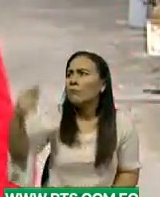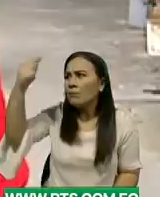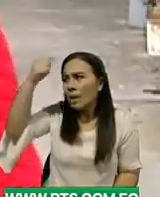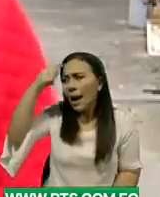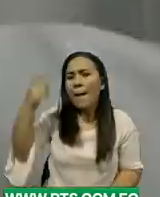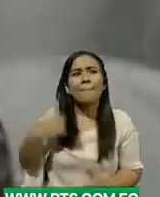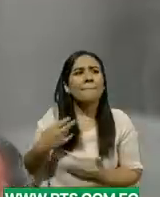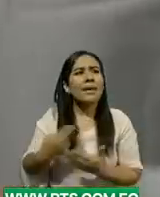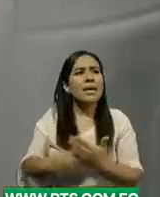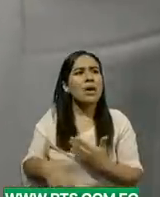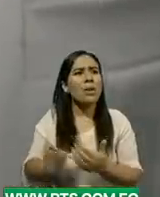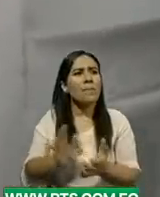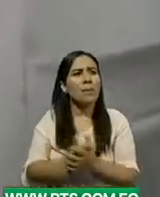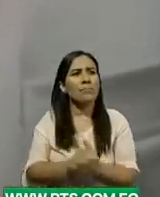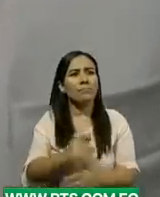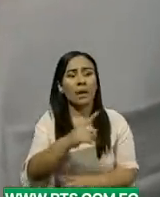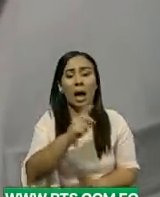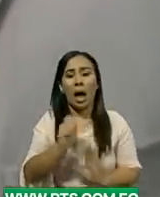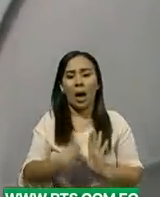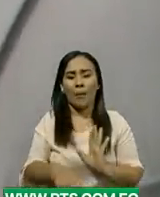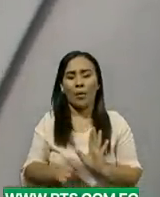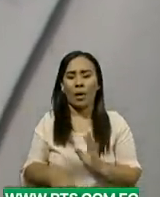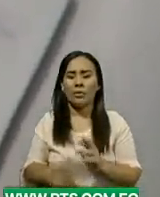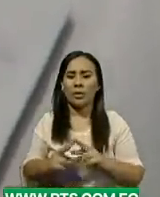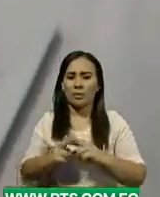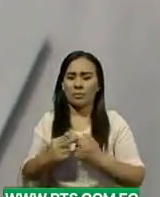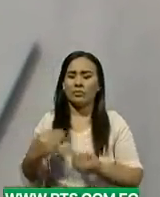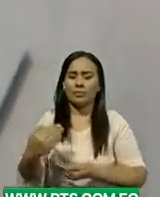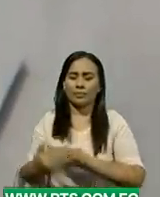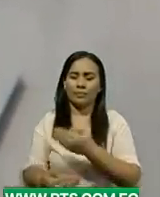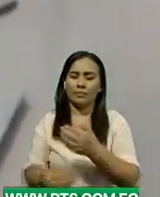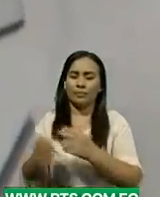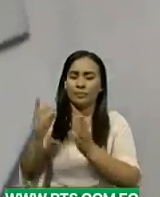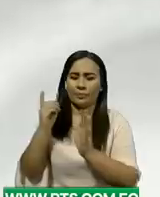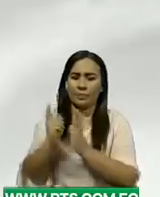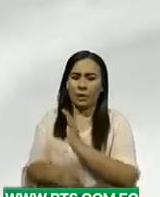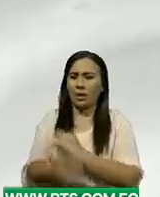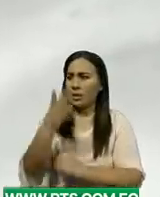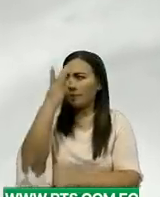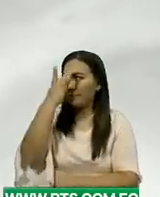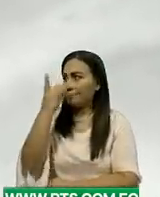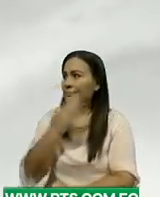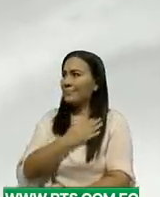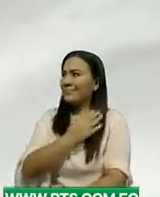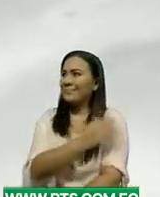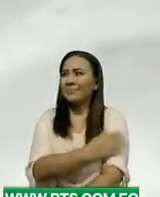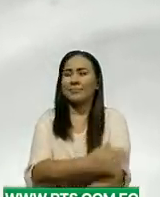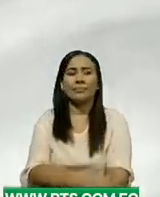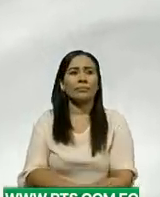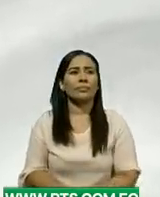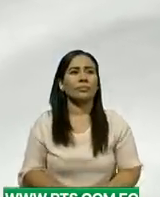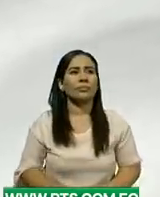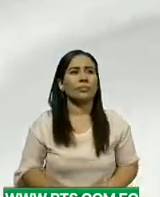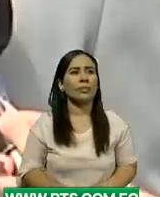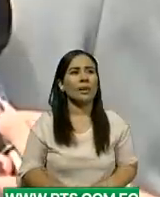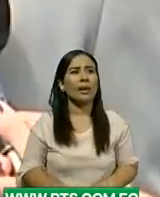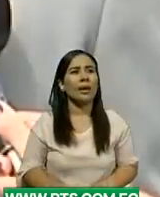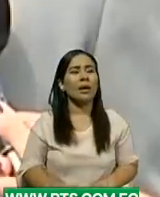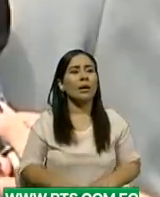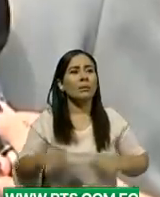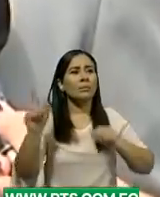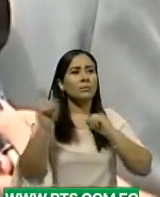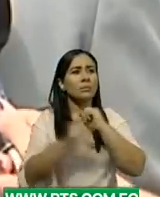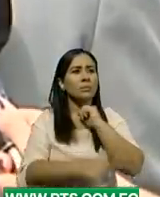a mis hijos y a mi mujer. Su abogado explica que iniciaron una acción legal por las lesiones ocasionadas. Es una pena que